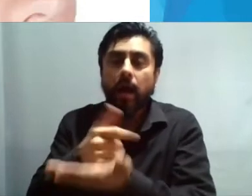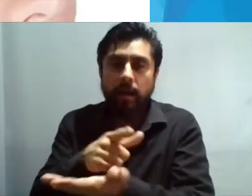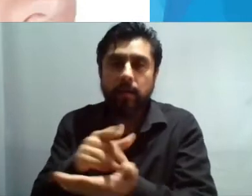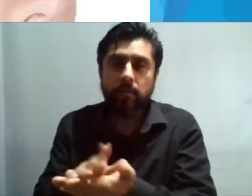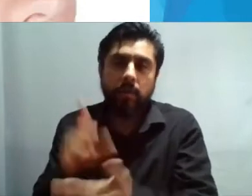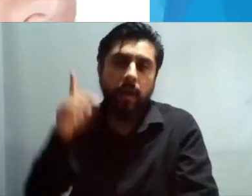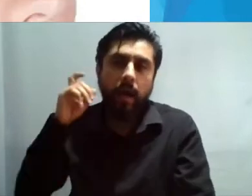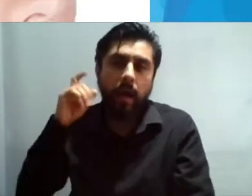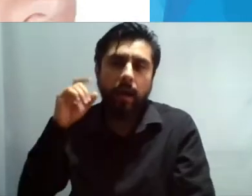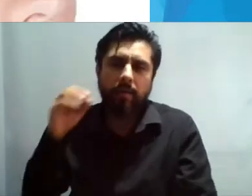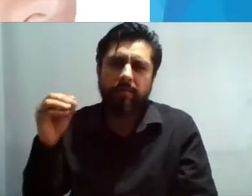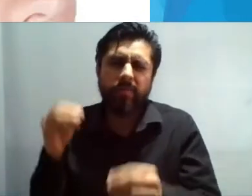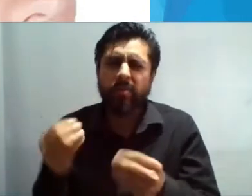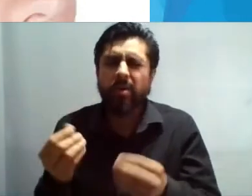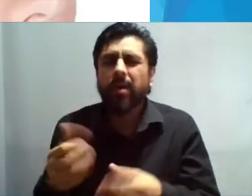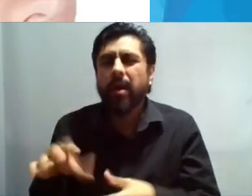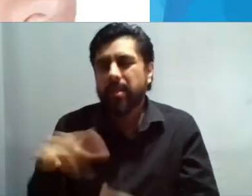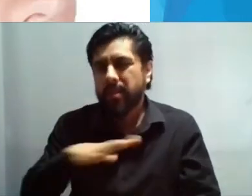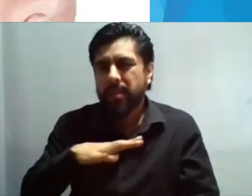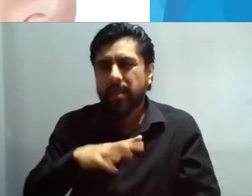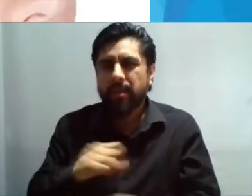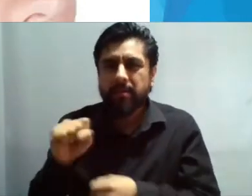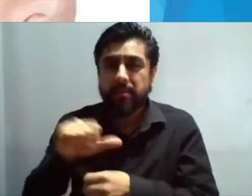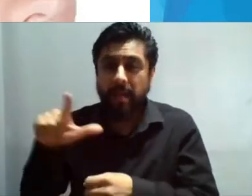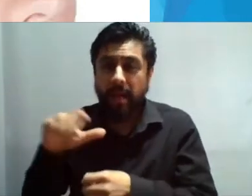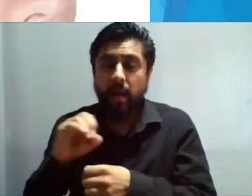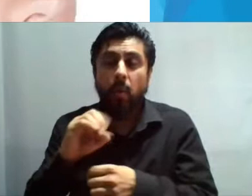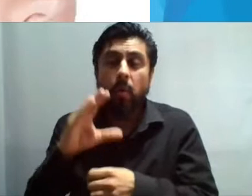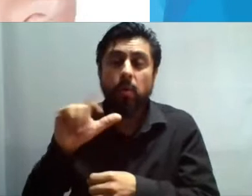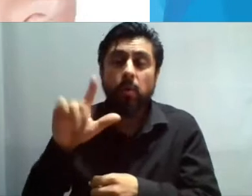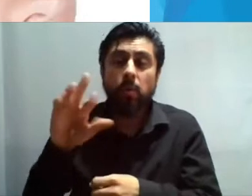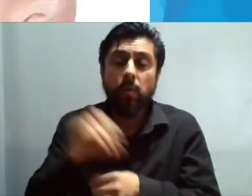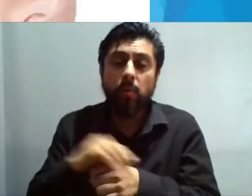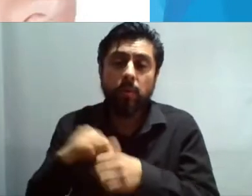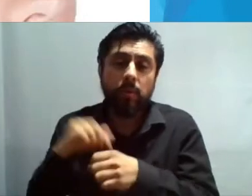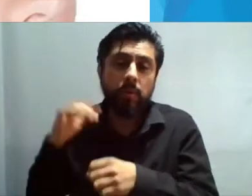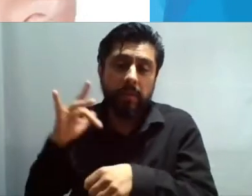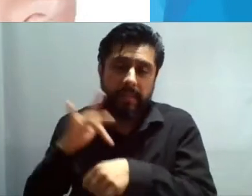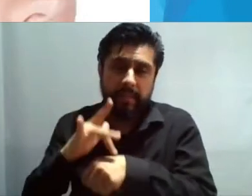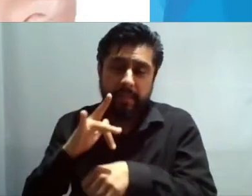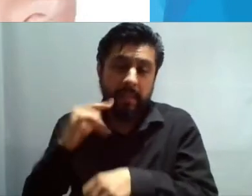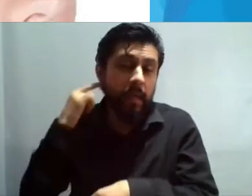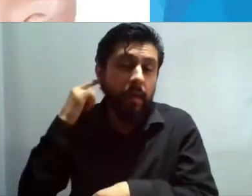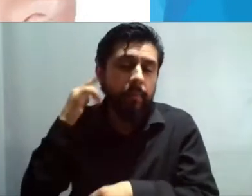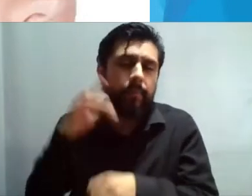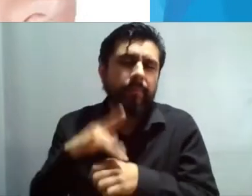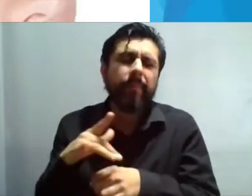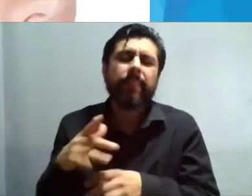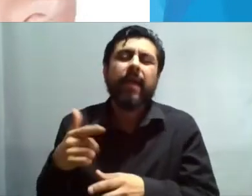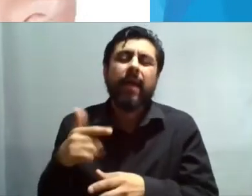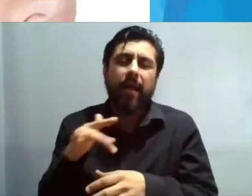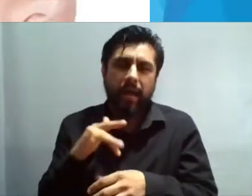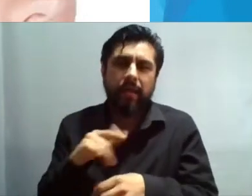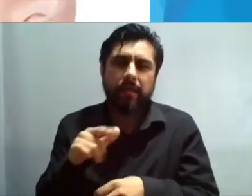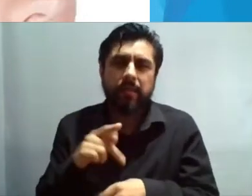mucho cloro o mucha sal, todo va a tener directo contacto con la piel y se infecta. Entonces, ¿es un factor